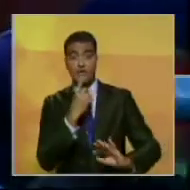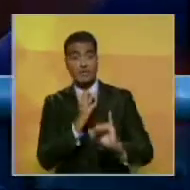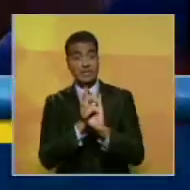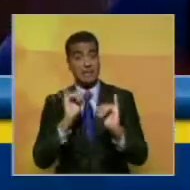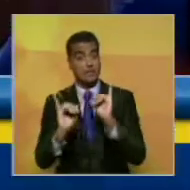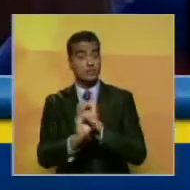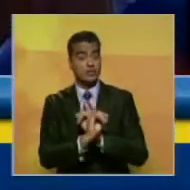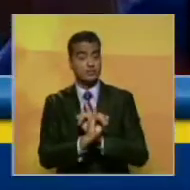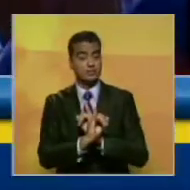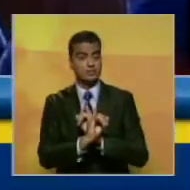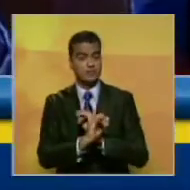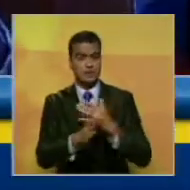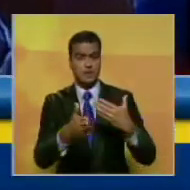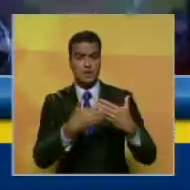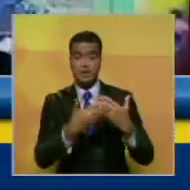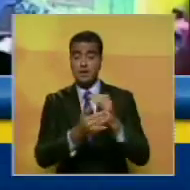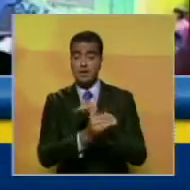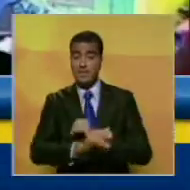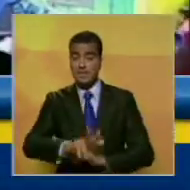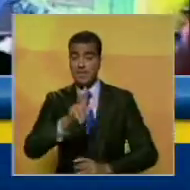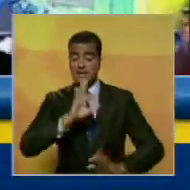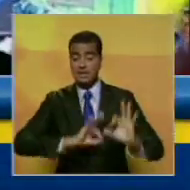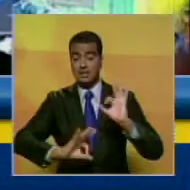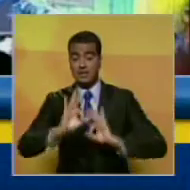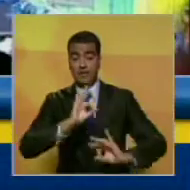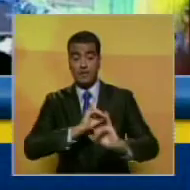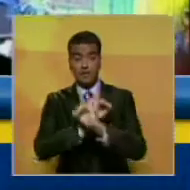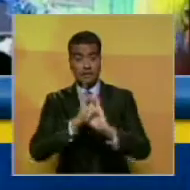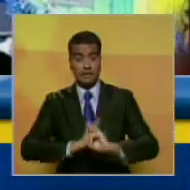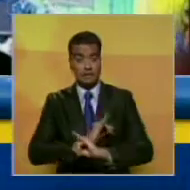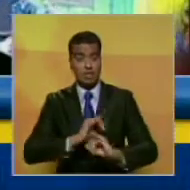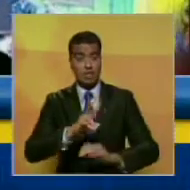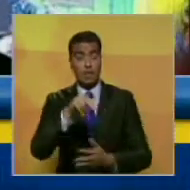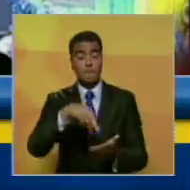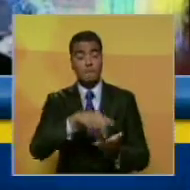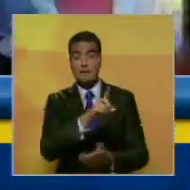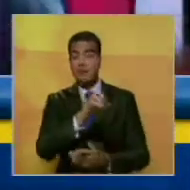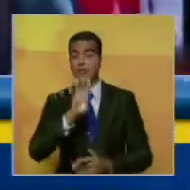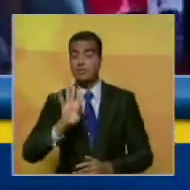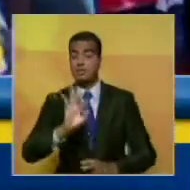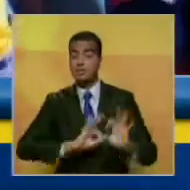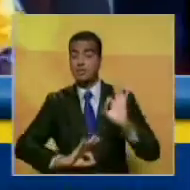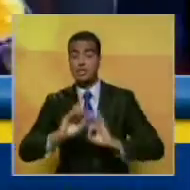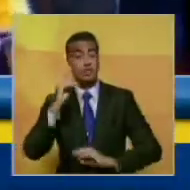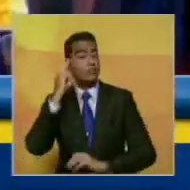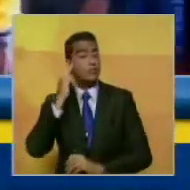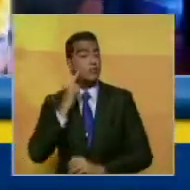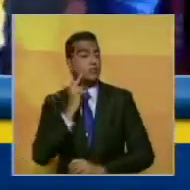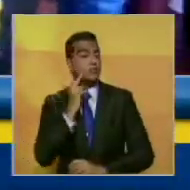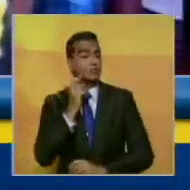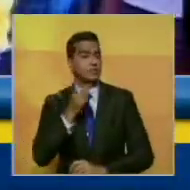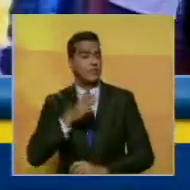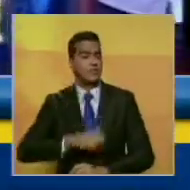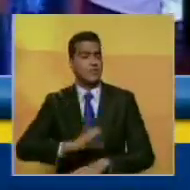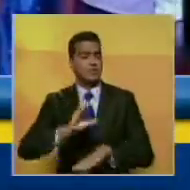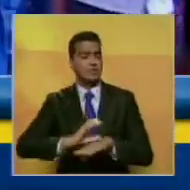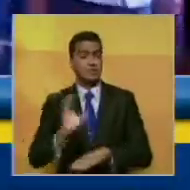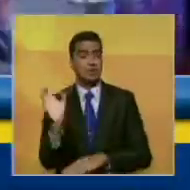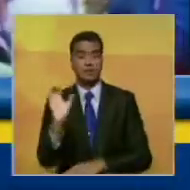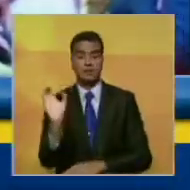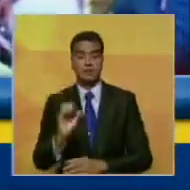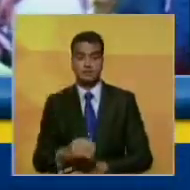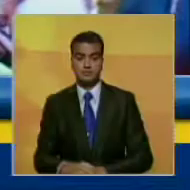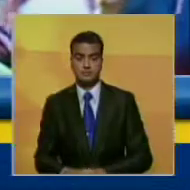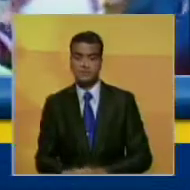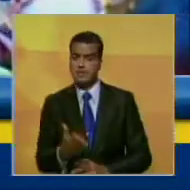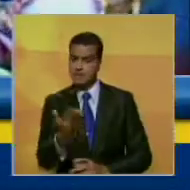la clausura de la tercera edición del Festival de Teatro de Caracas 2014 en el Teatro Bolívar, ubicado en el centro de Caracas. Desde